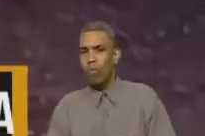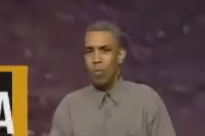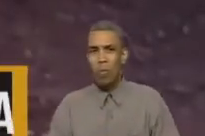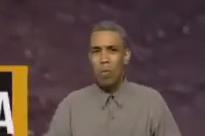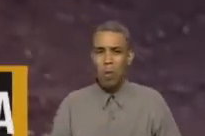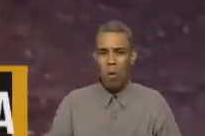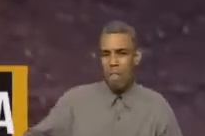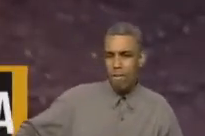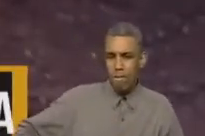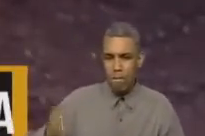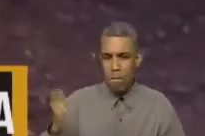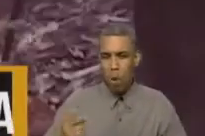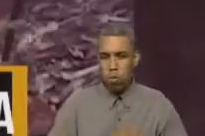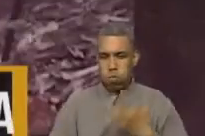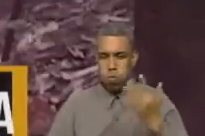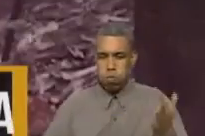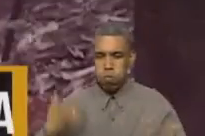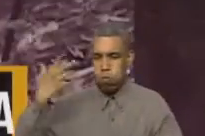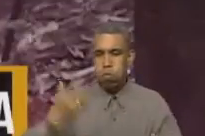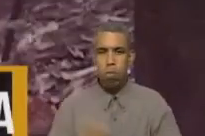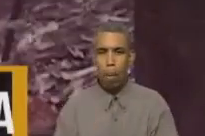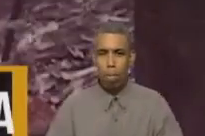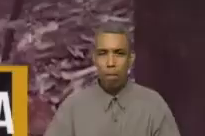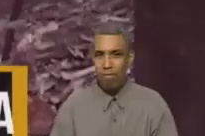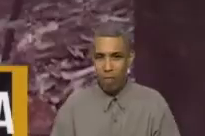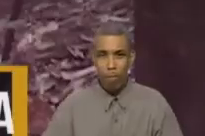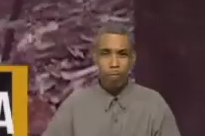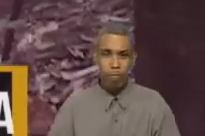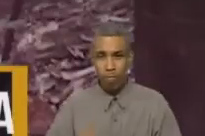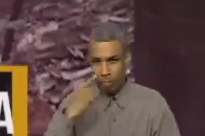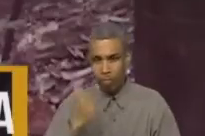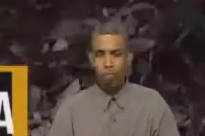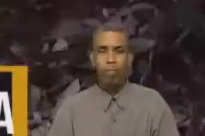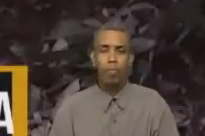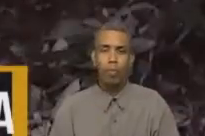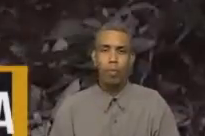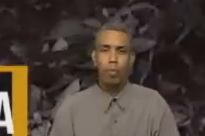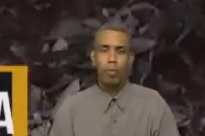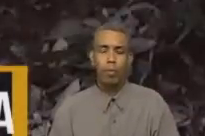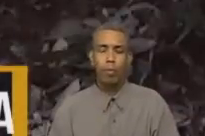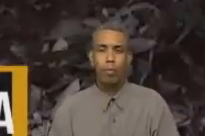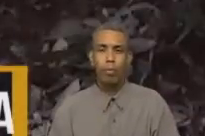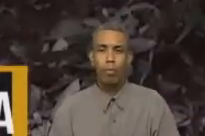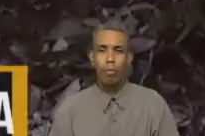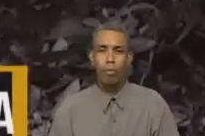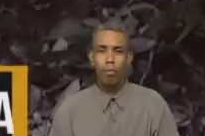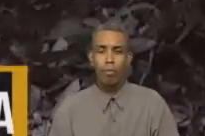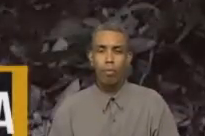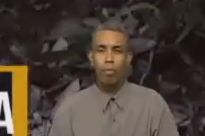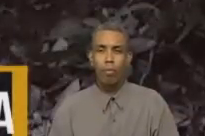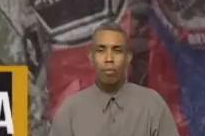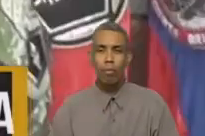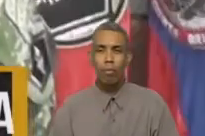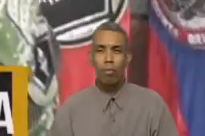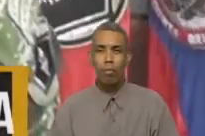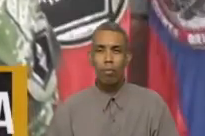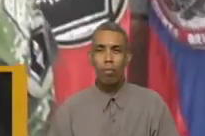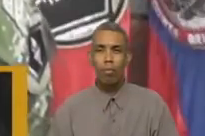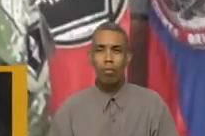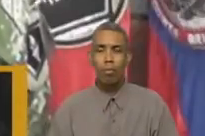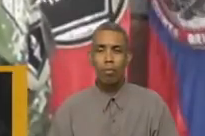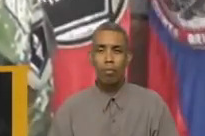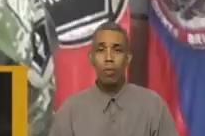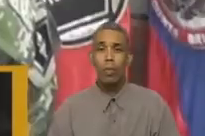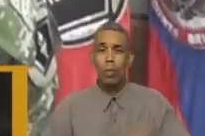para el procesamiento de clorhidrato de cocaína en la vereda Punta La Gorra, jurisdicción del municipio de Morales, en el sur de Bolívar. La estructura ilegal